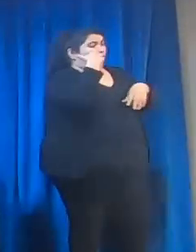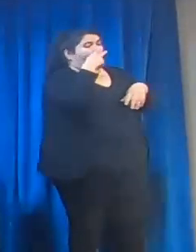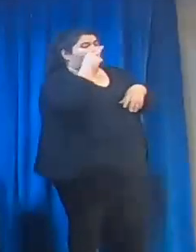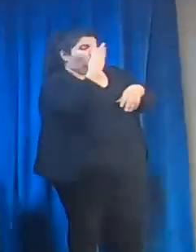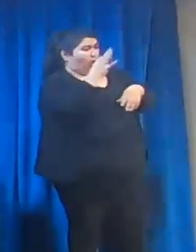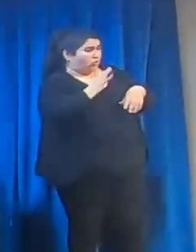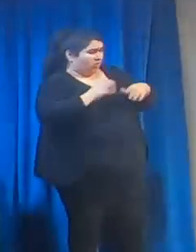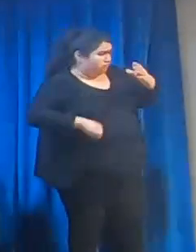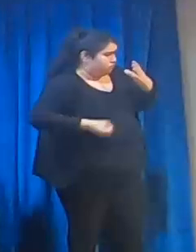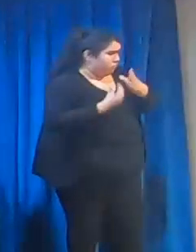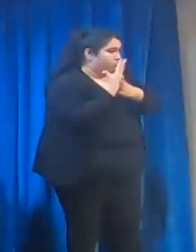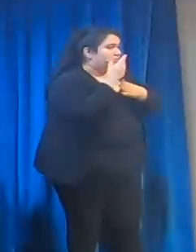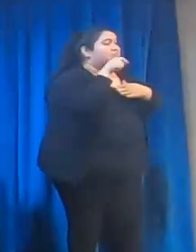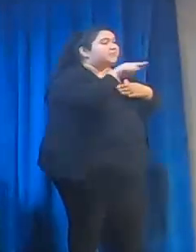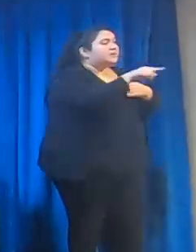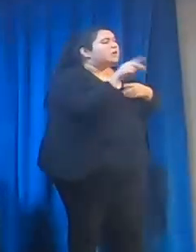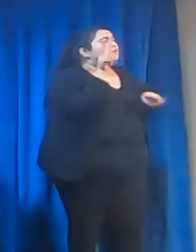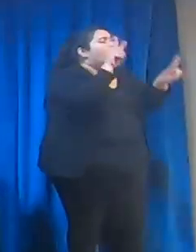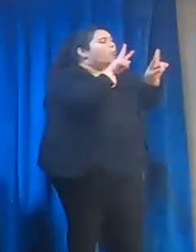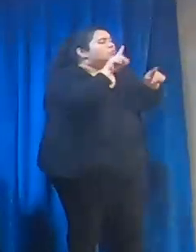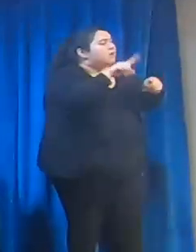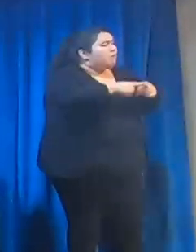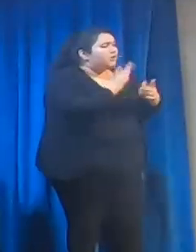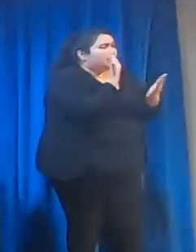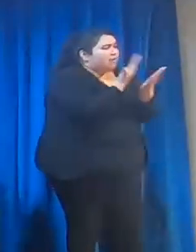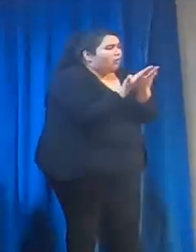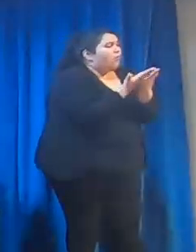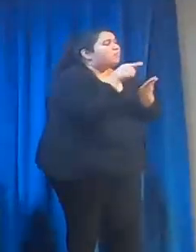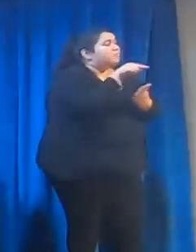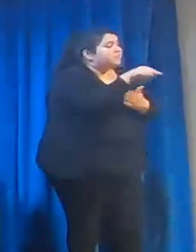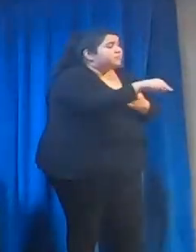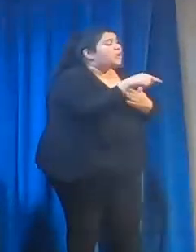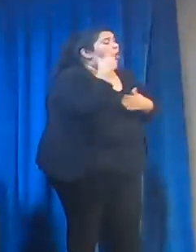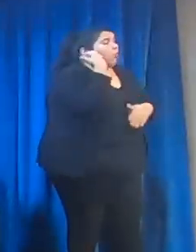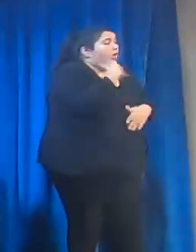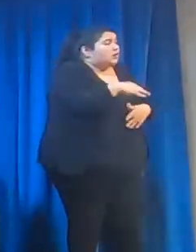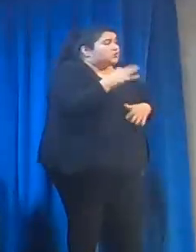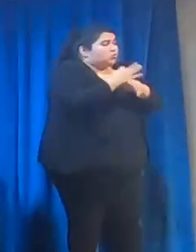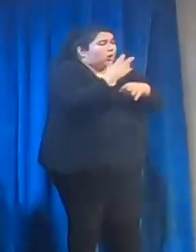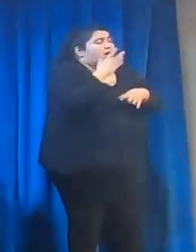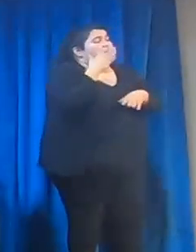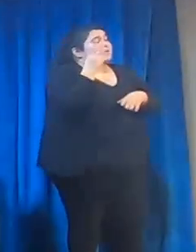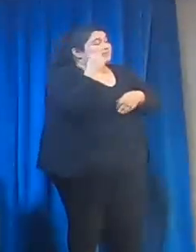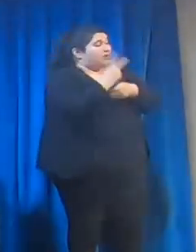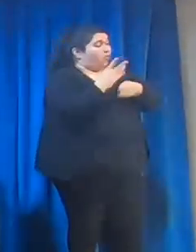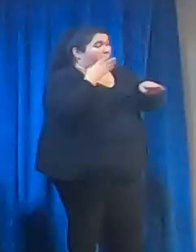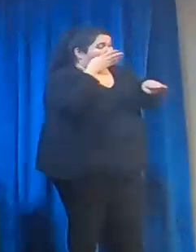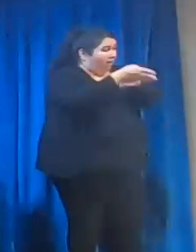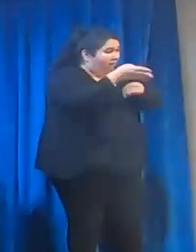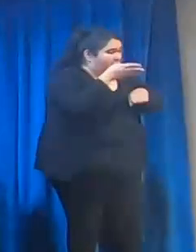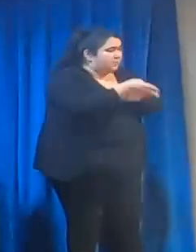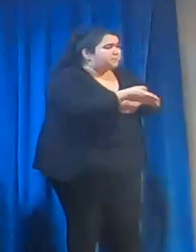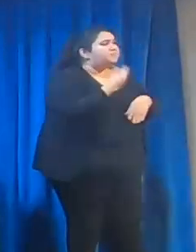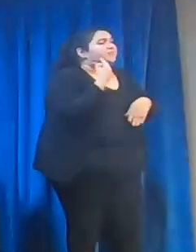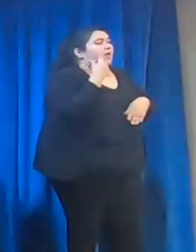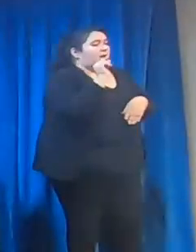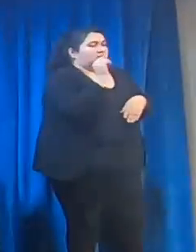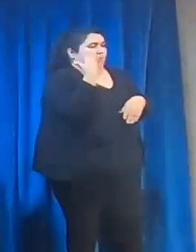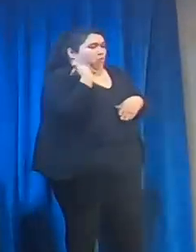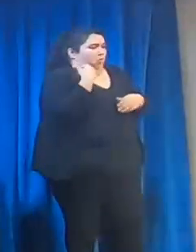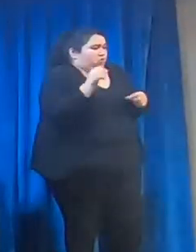en el marco de una política que buscaba garantizar la obligatoriedad de la escuela secundaria que recientemente se había